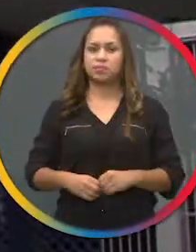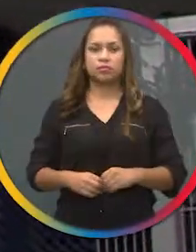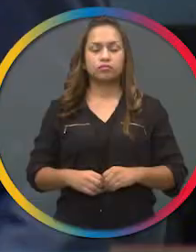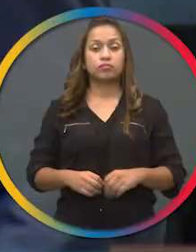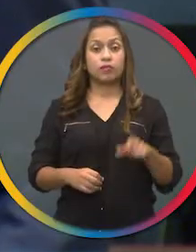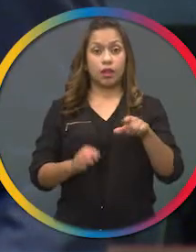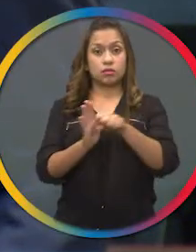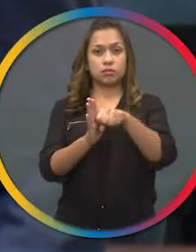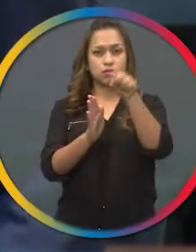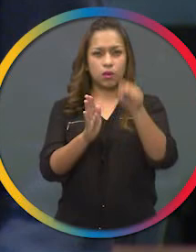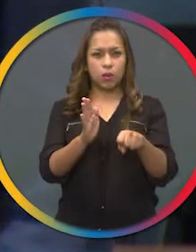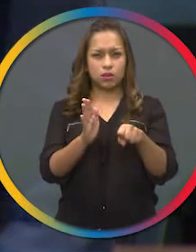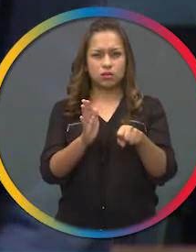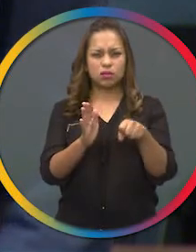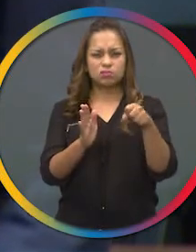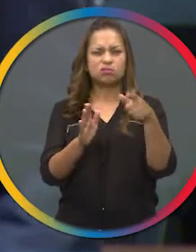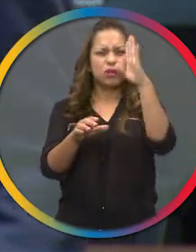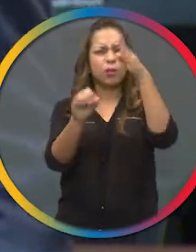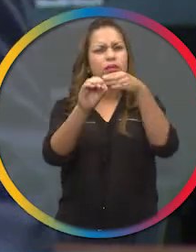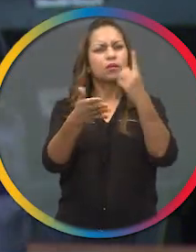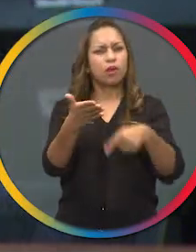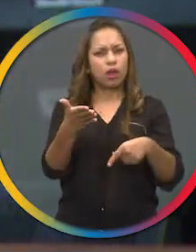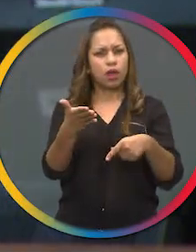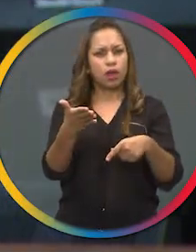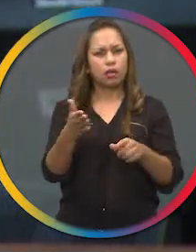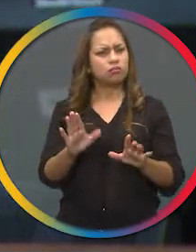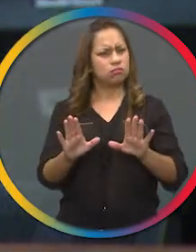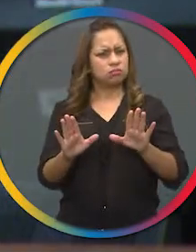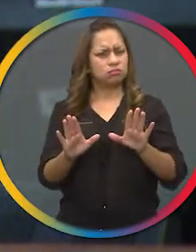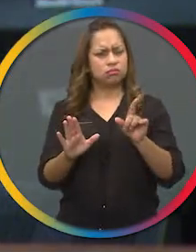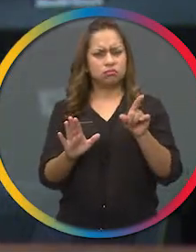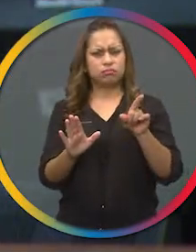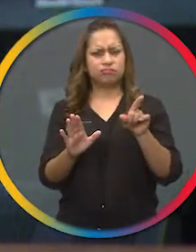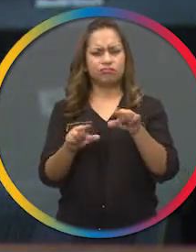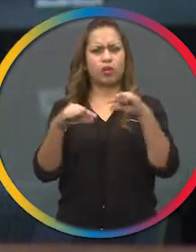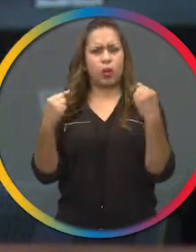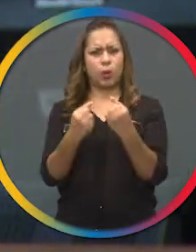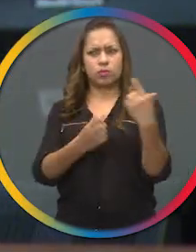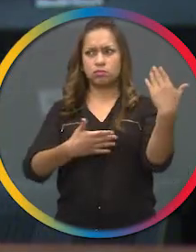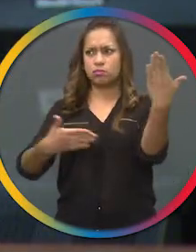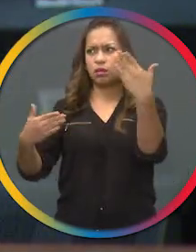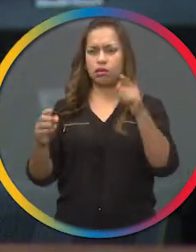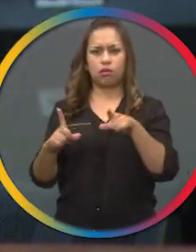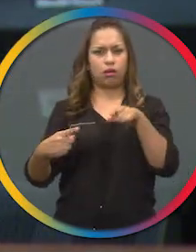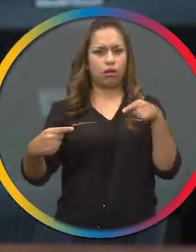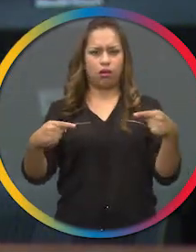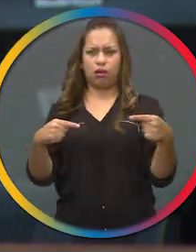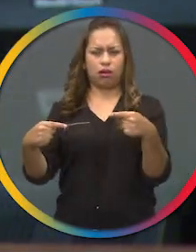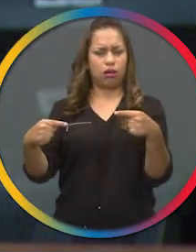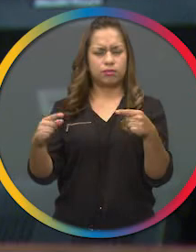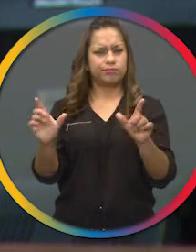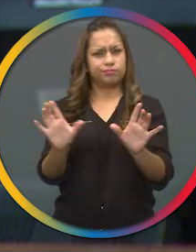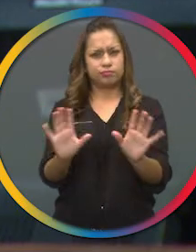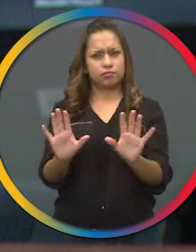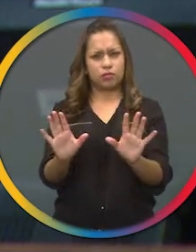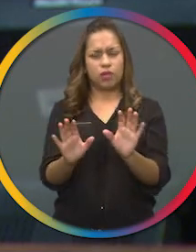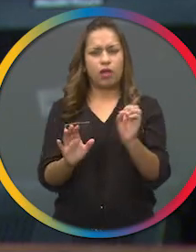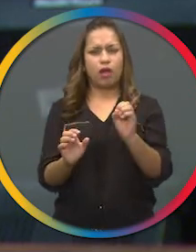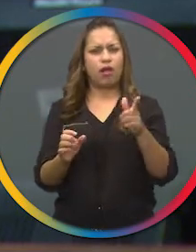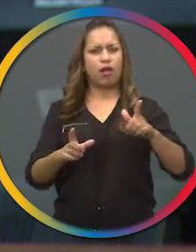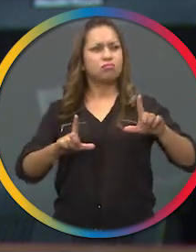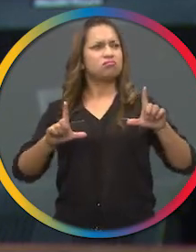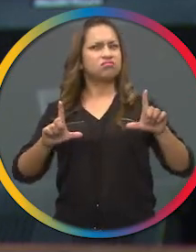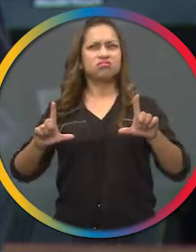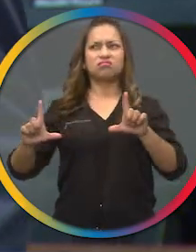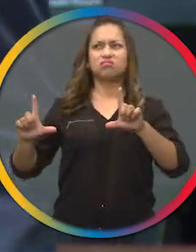penal. Este juicio político no responde a una pugna partidista, no responde a una